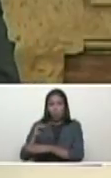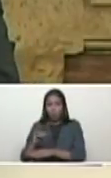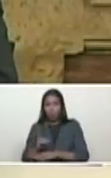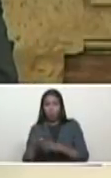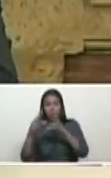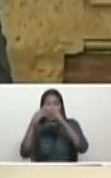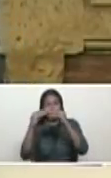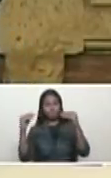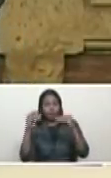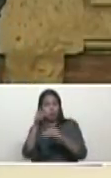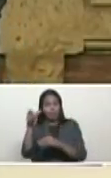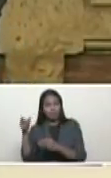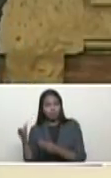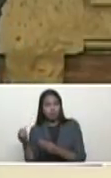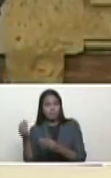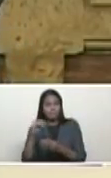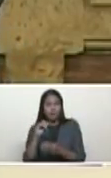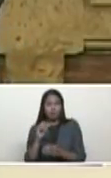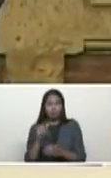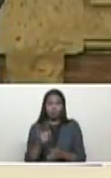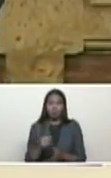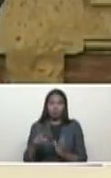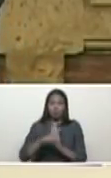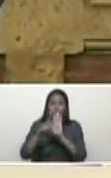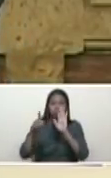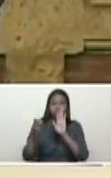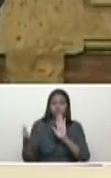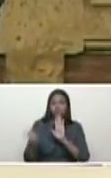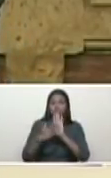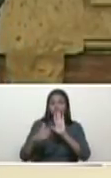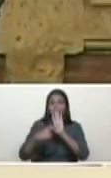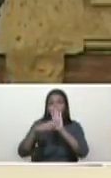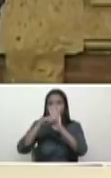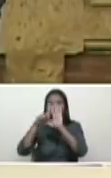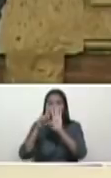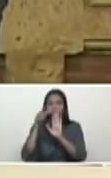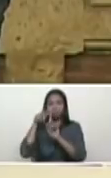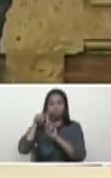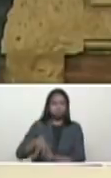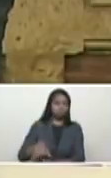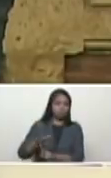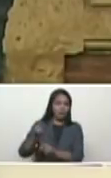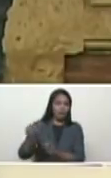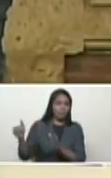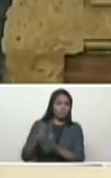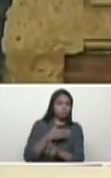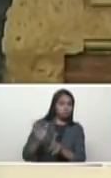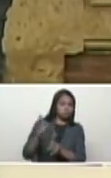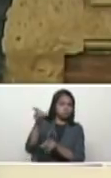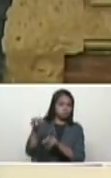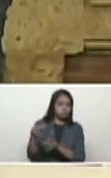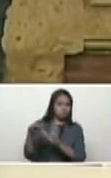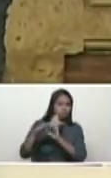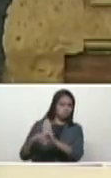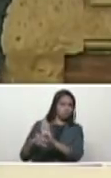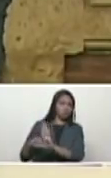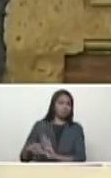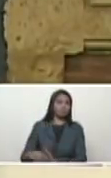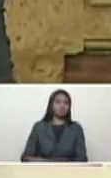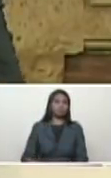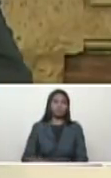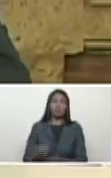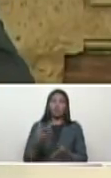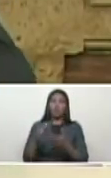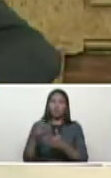y será la contención al golpismo para aplastarlo definitivamente salga de donde